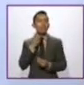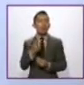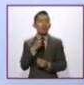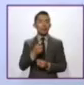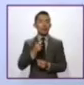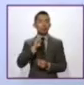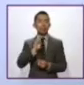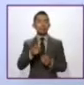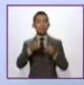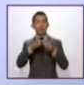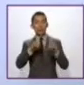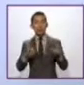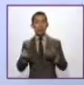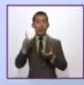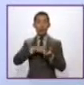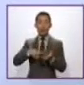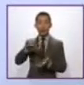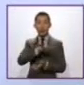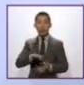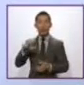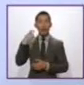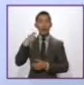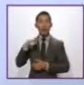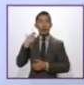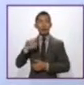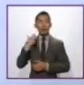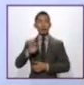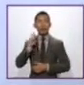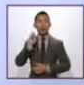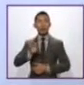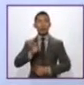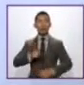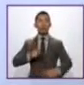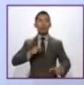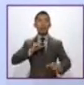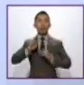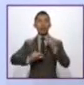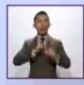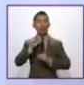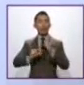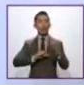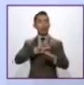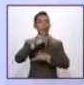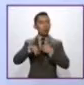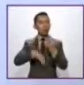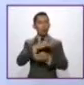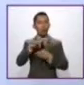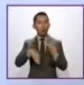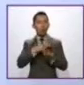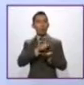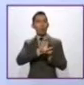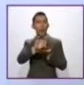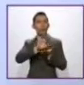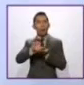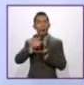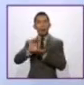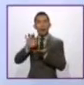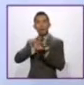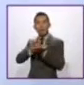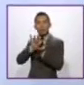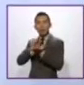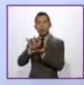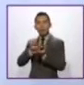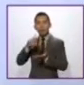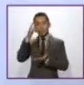el desarrollo que tiene Querétaro lo vamos a repartir entre todas y todos para que haya